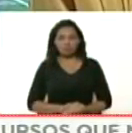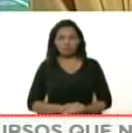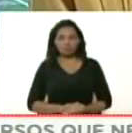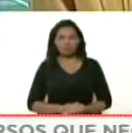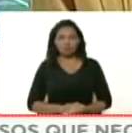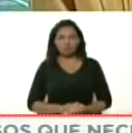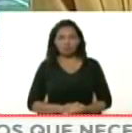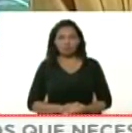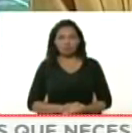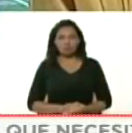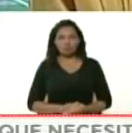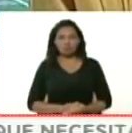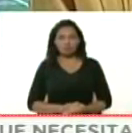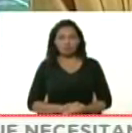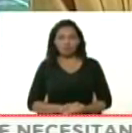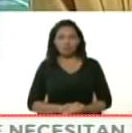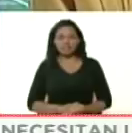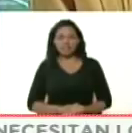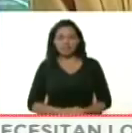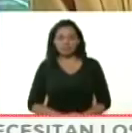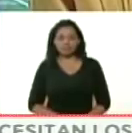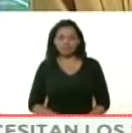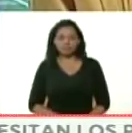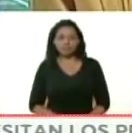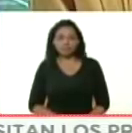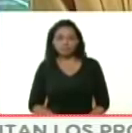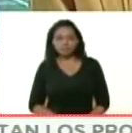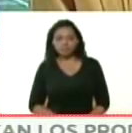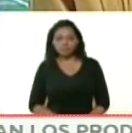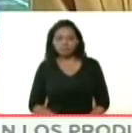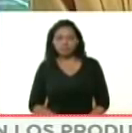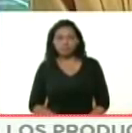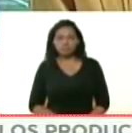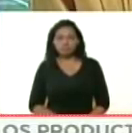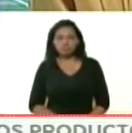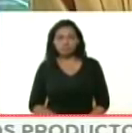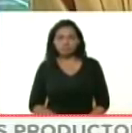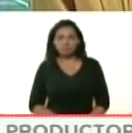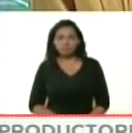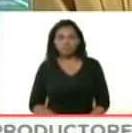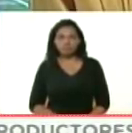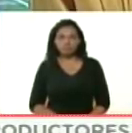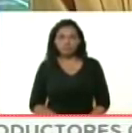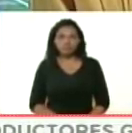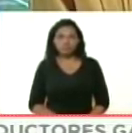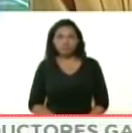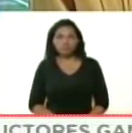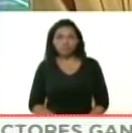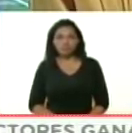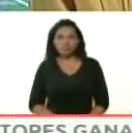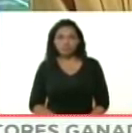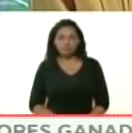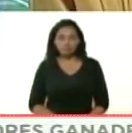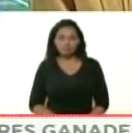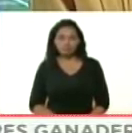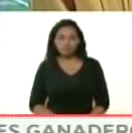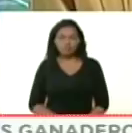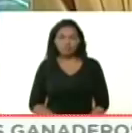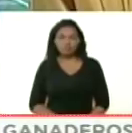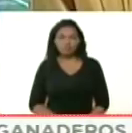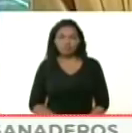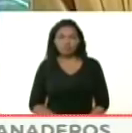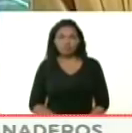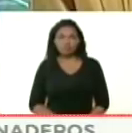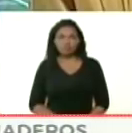el Táchira. Allá se encuentra en la inspección a una unidad de producción, La